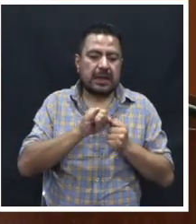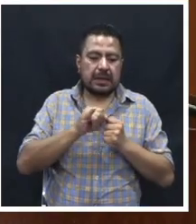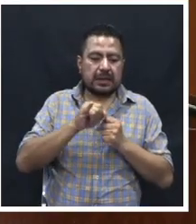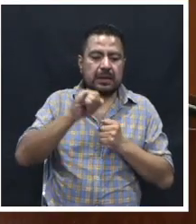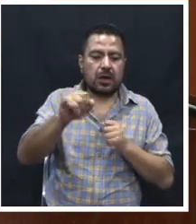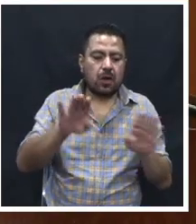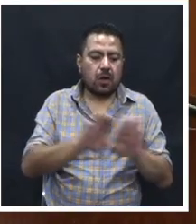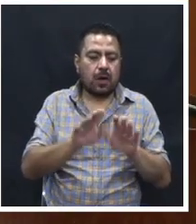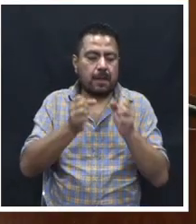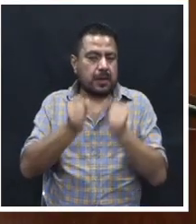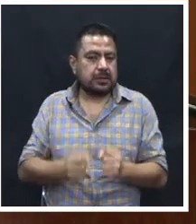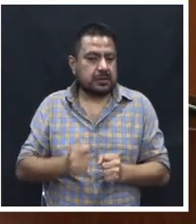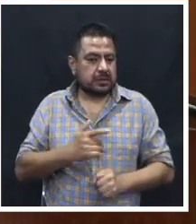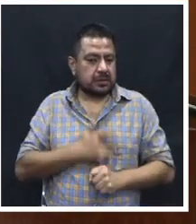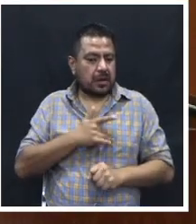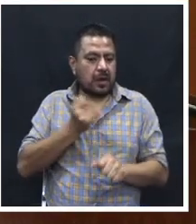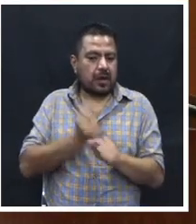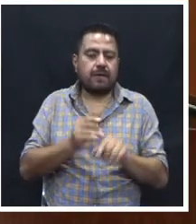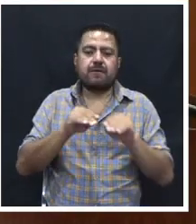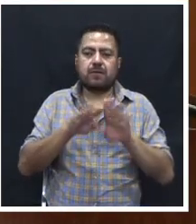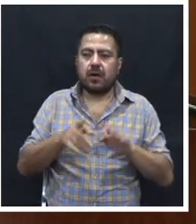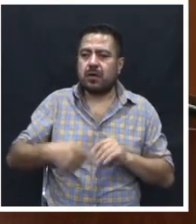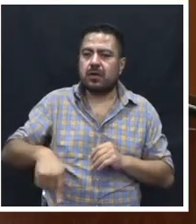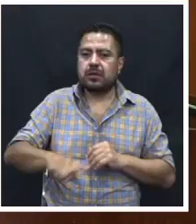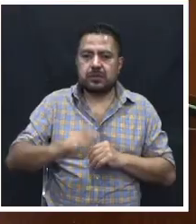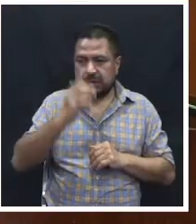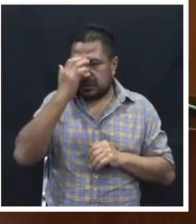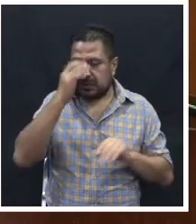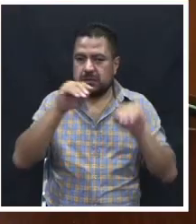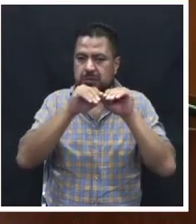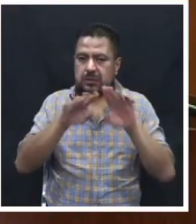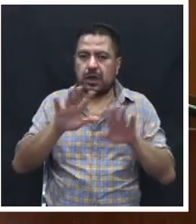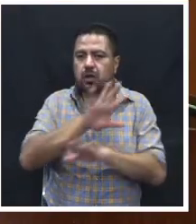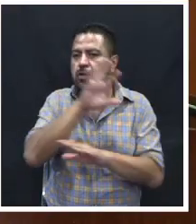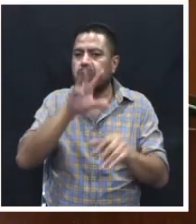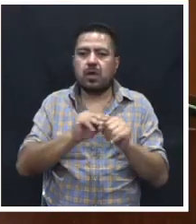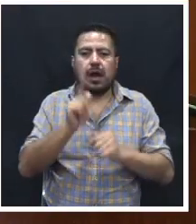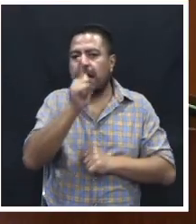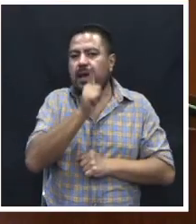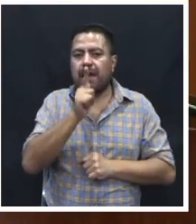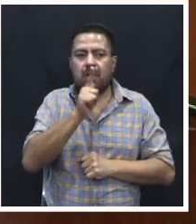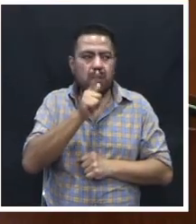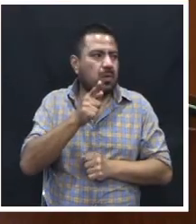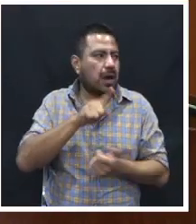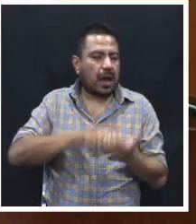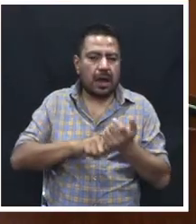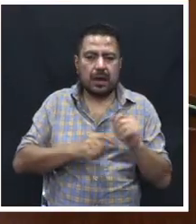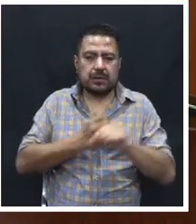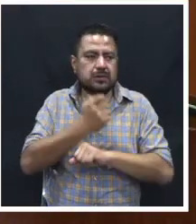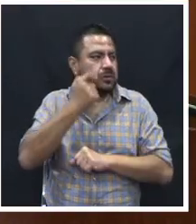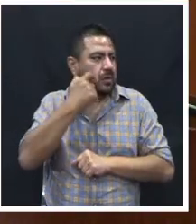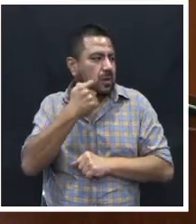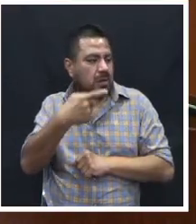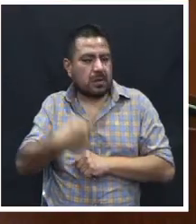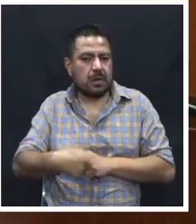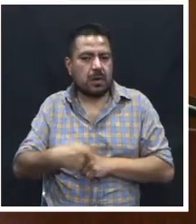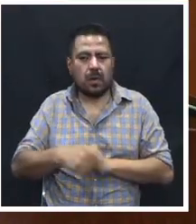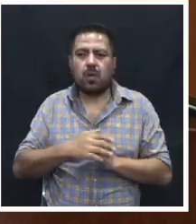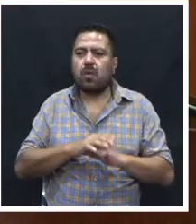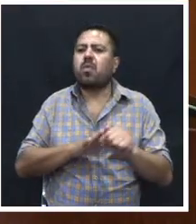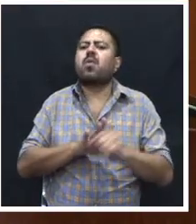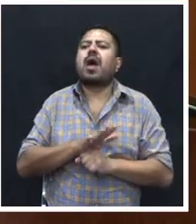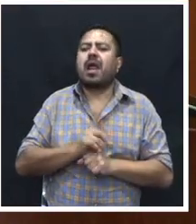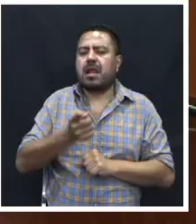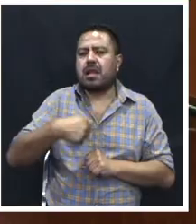¿Cómo asegurarnos que la información se dé a conocer en todas las lenguas que se hablan en nuestro estado? ¿Qué medios